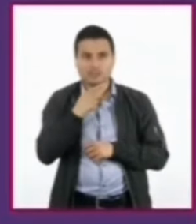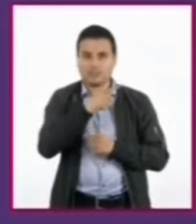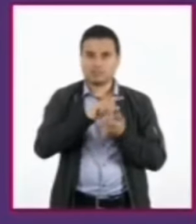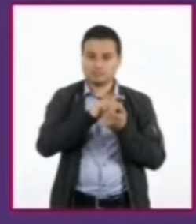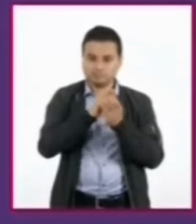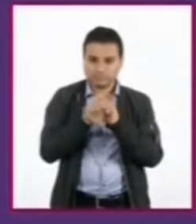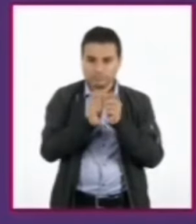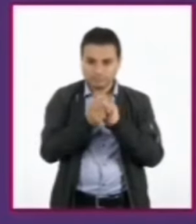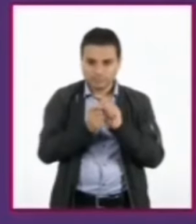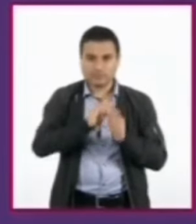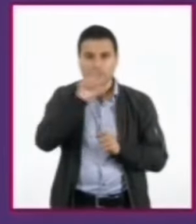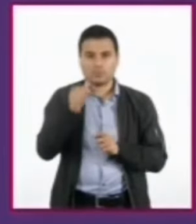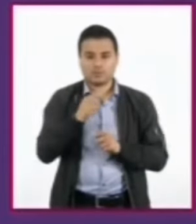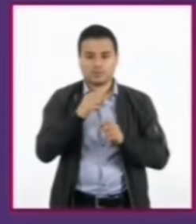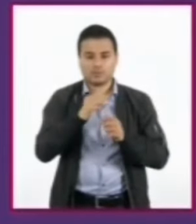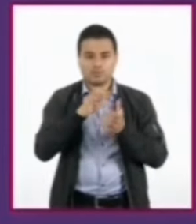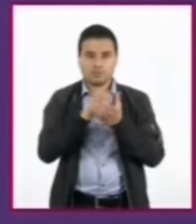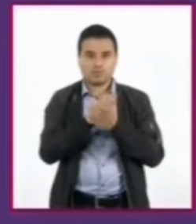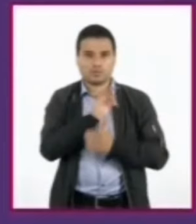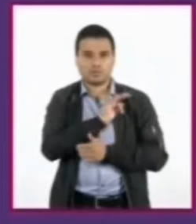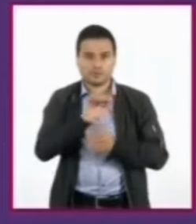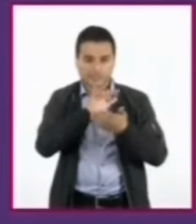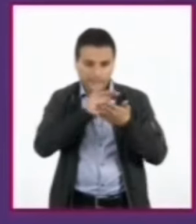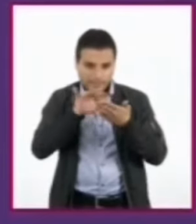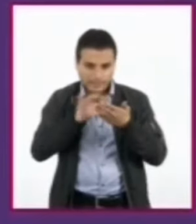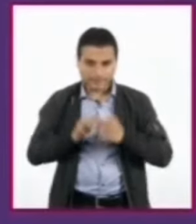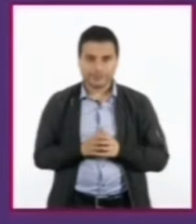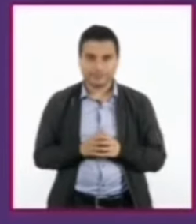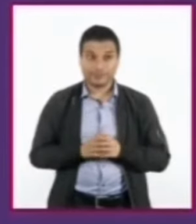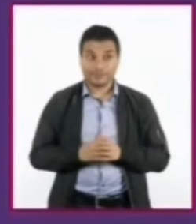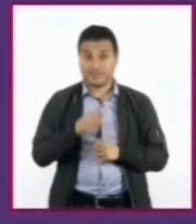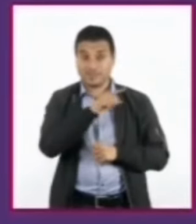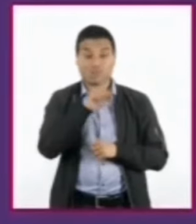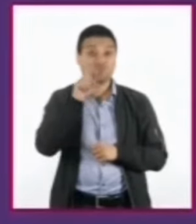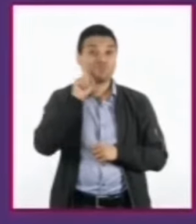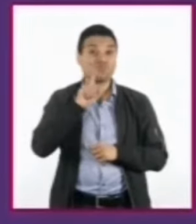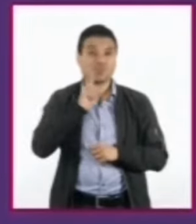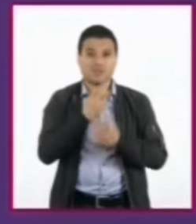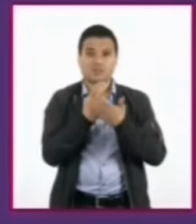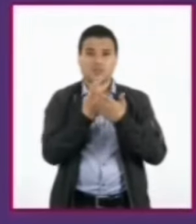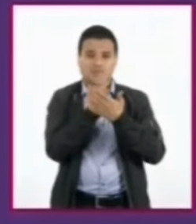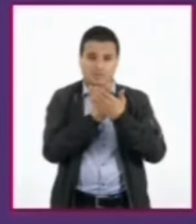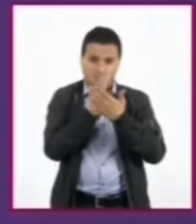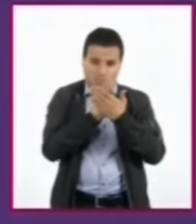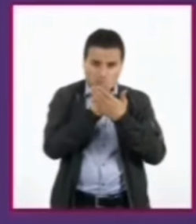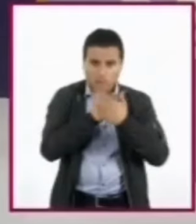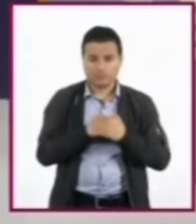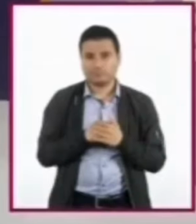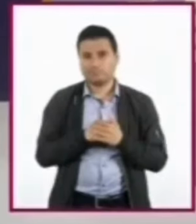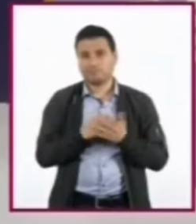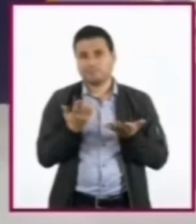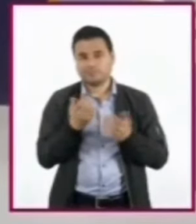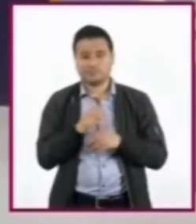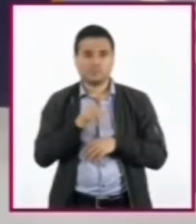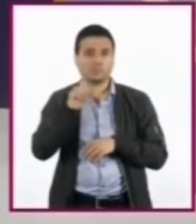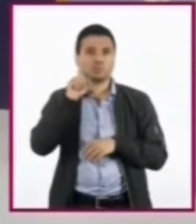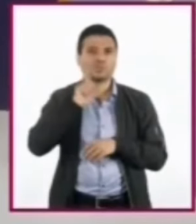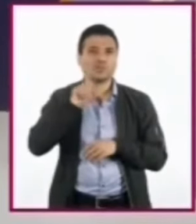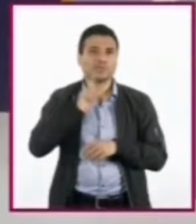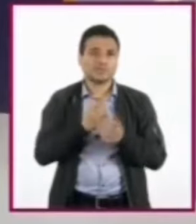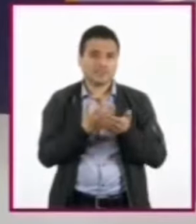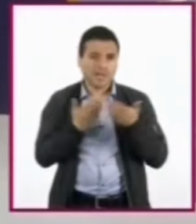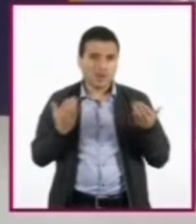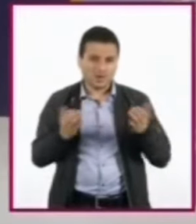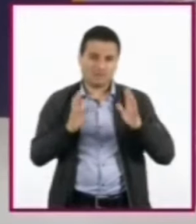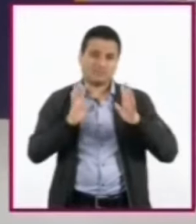campo del conocimiento científico. Se dio a la tarea de dibujar diagramas. Las mujeres en la actualidad